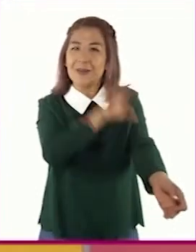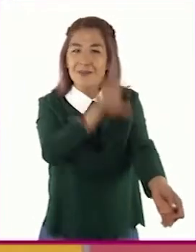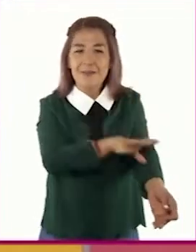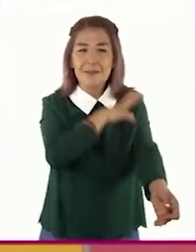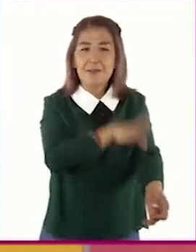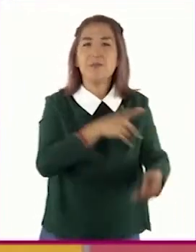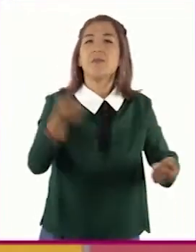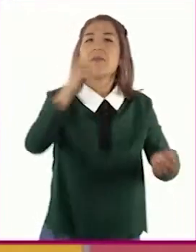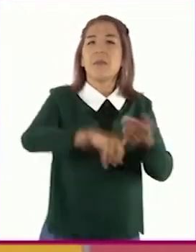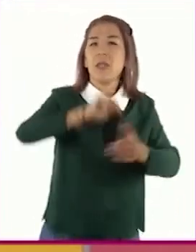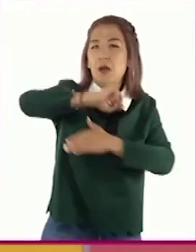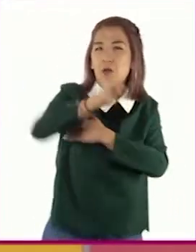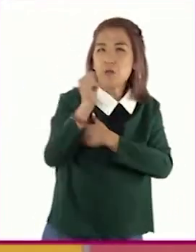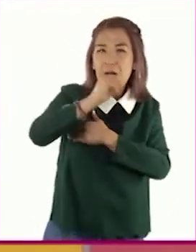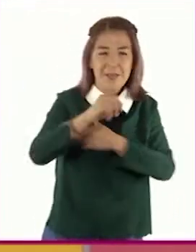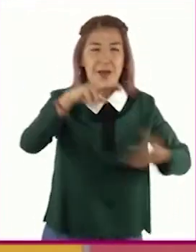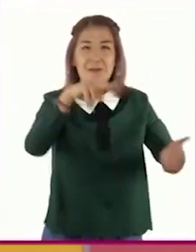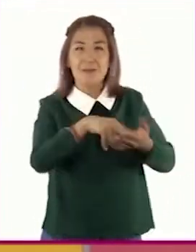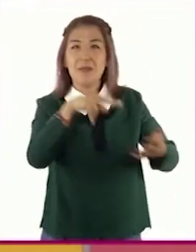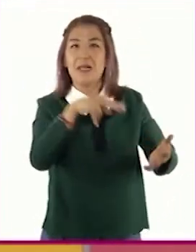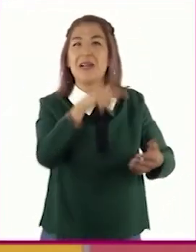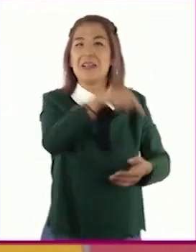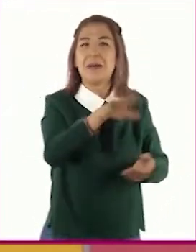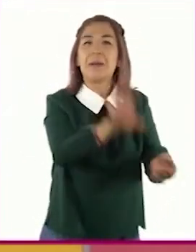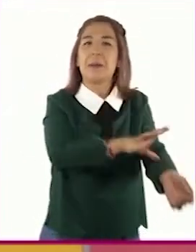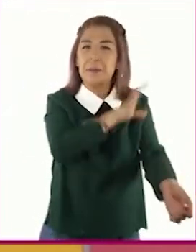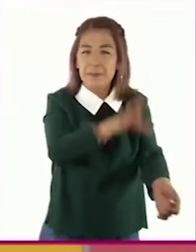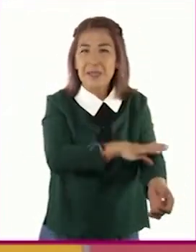los acumuladores. Y entonces ahí lo que se hace